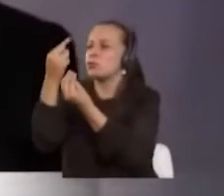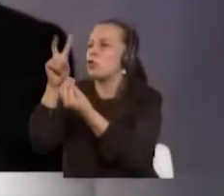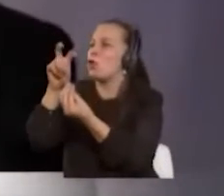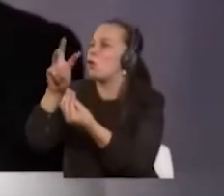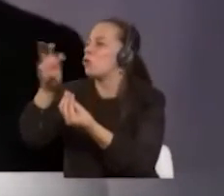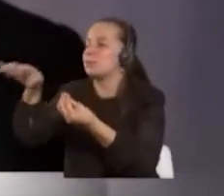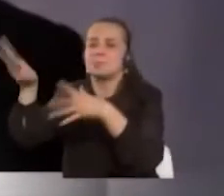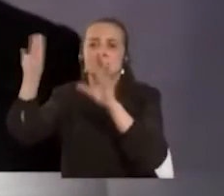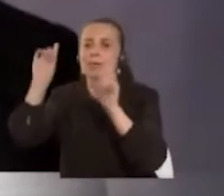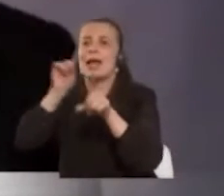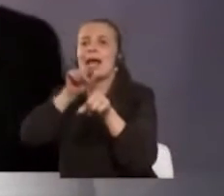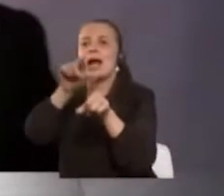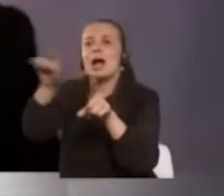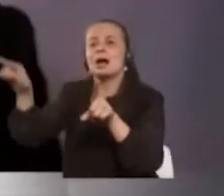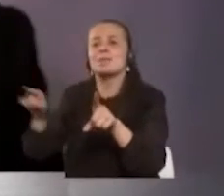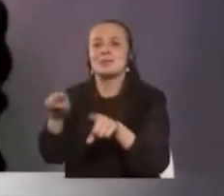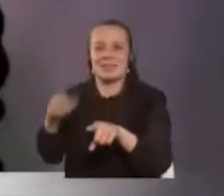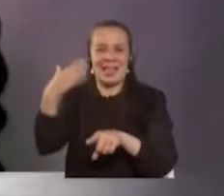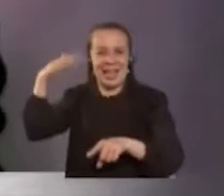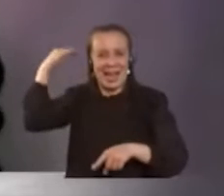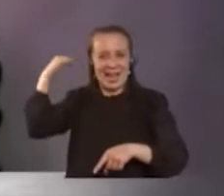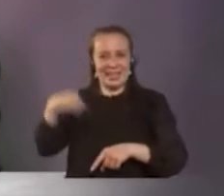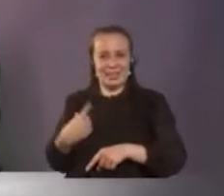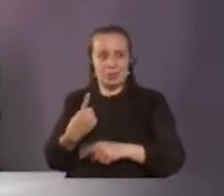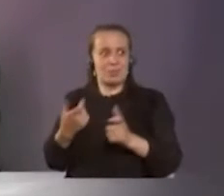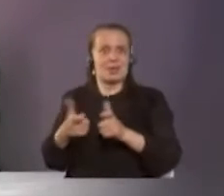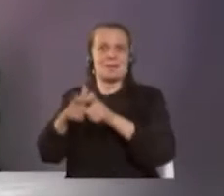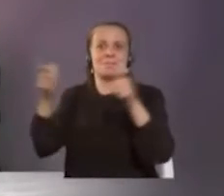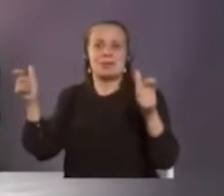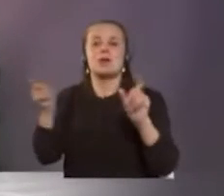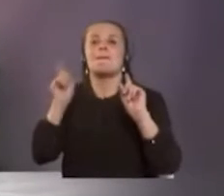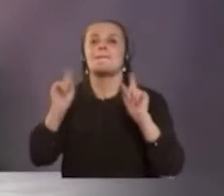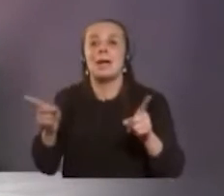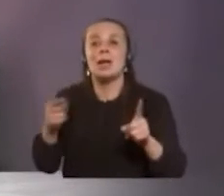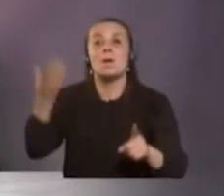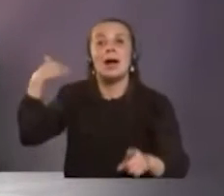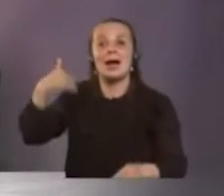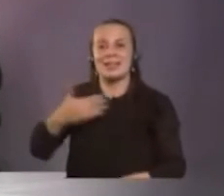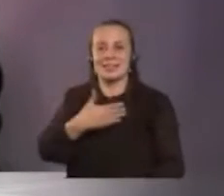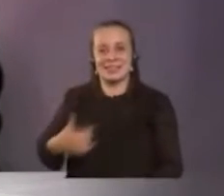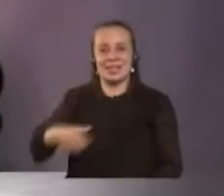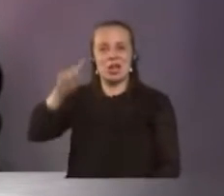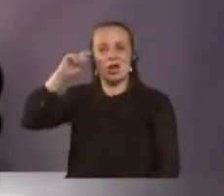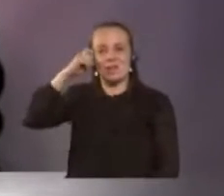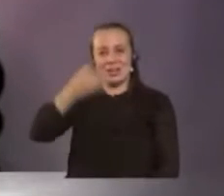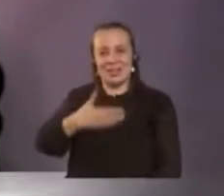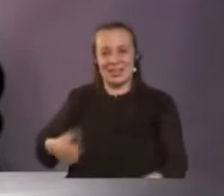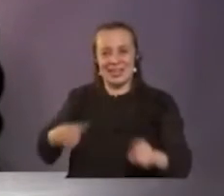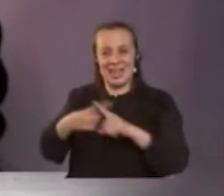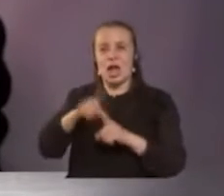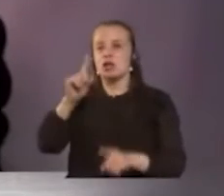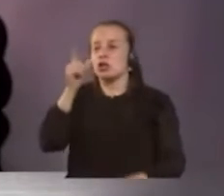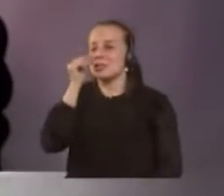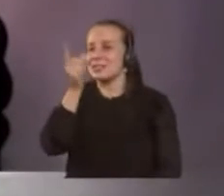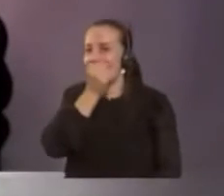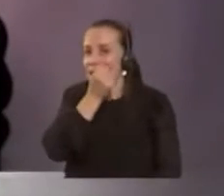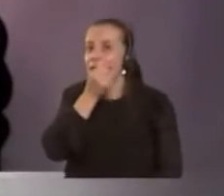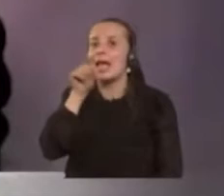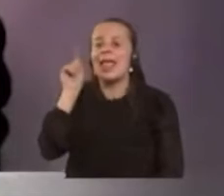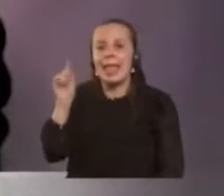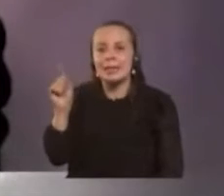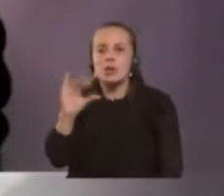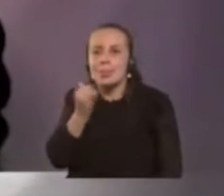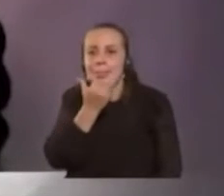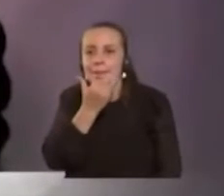políticos en Colombia, lo que sucede es que el gobierno del presidente Santos, o el presidente Santos en persona, o perdón,